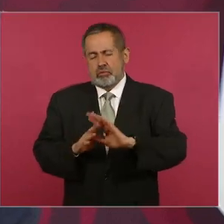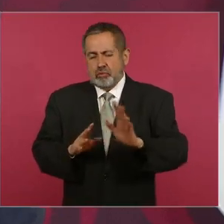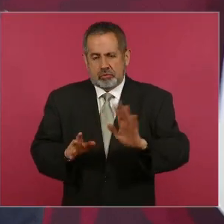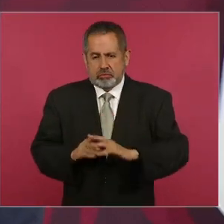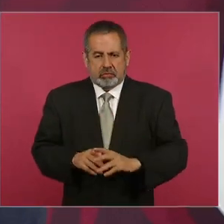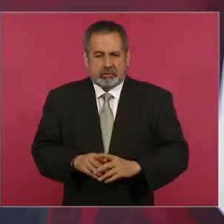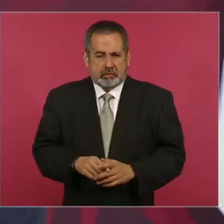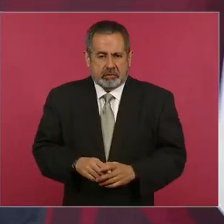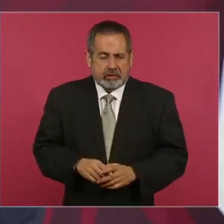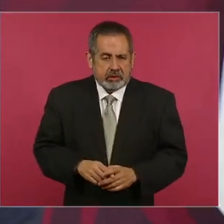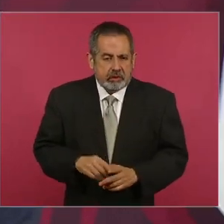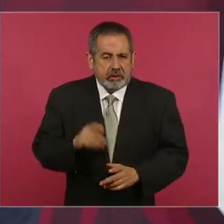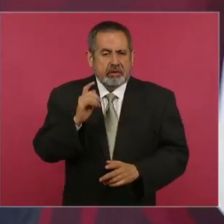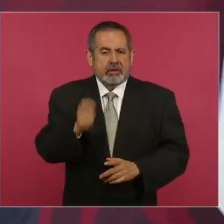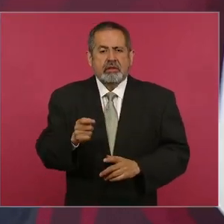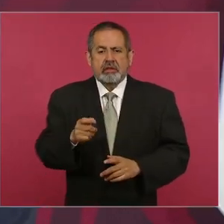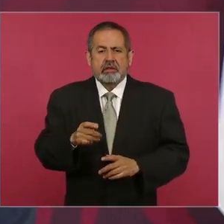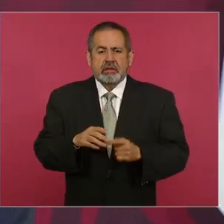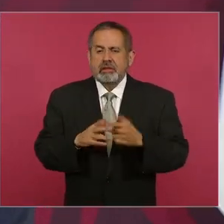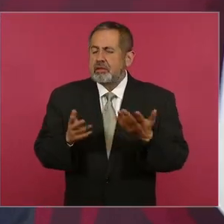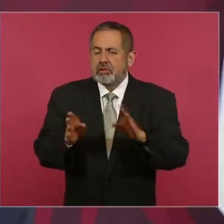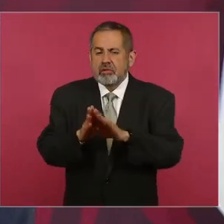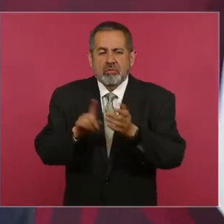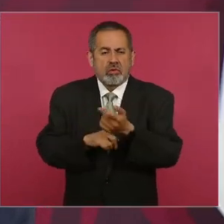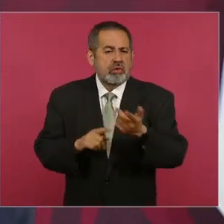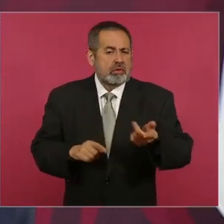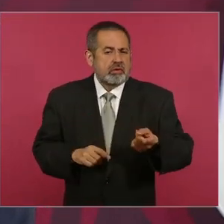Al final es como la ley del talión,